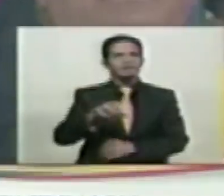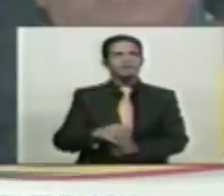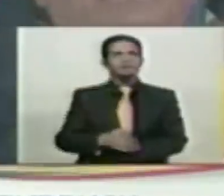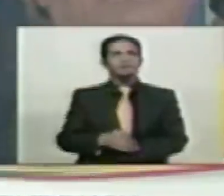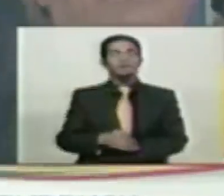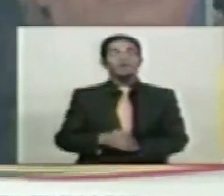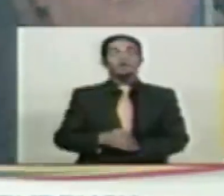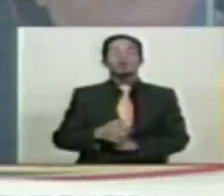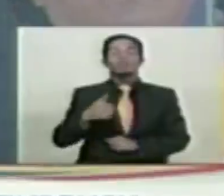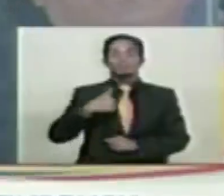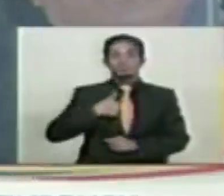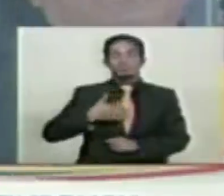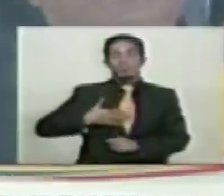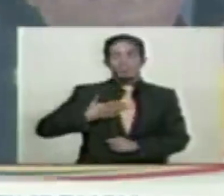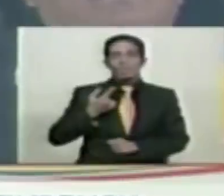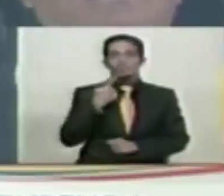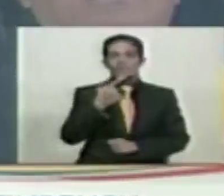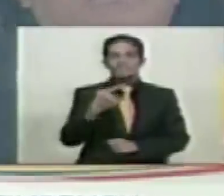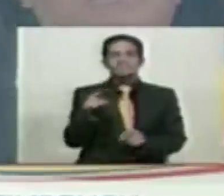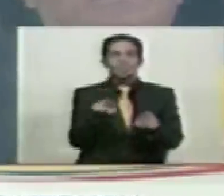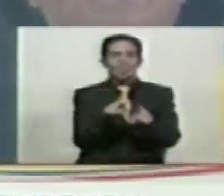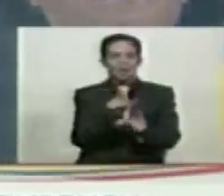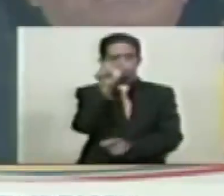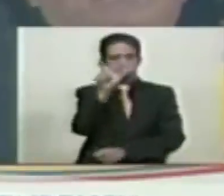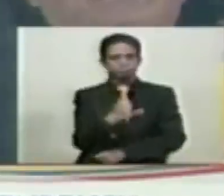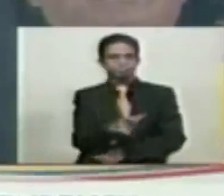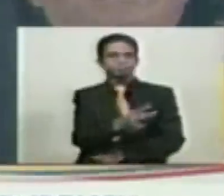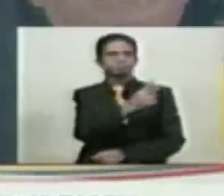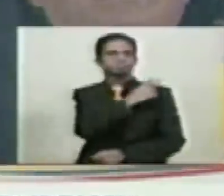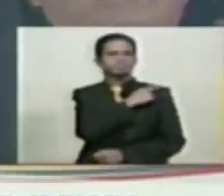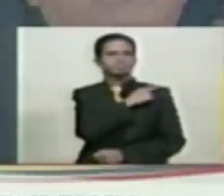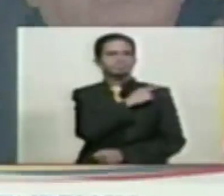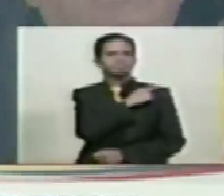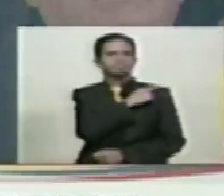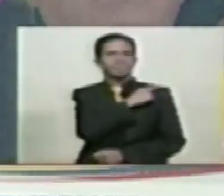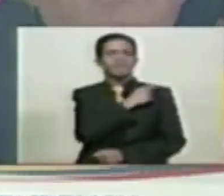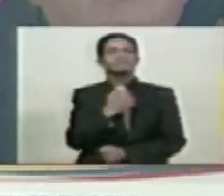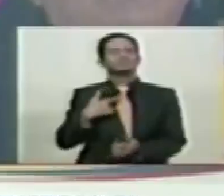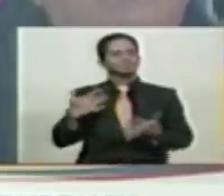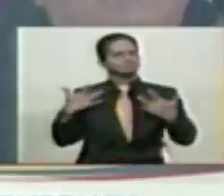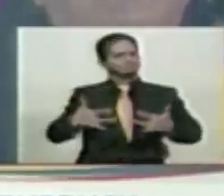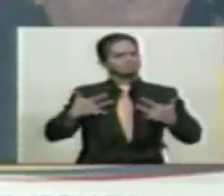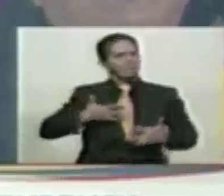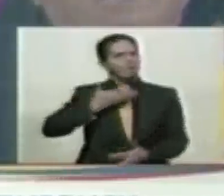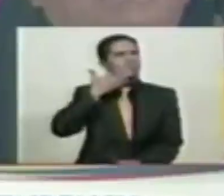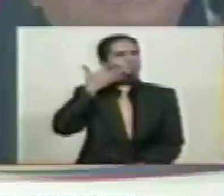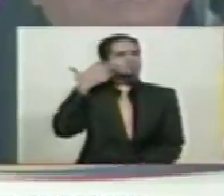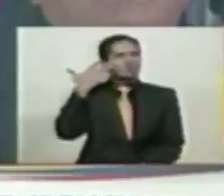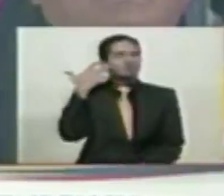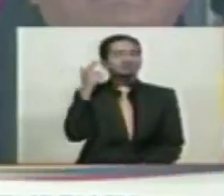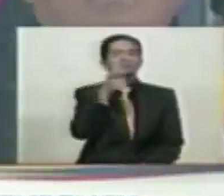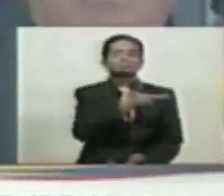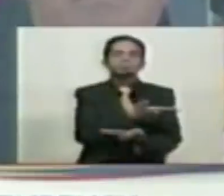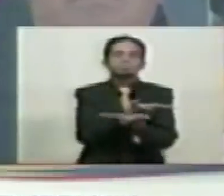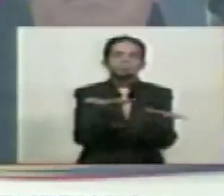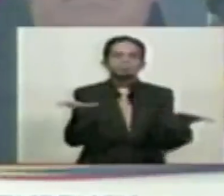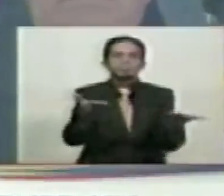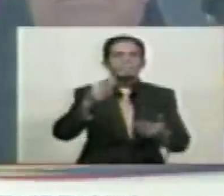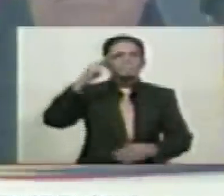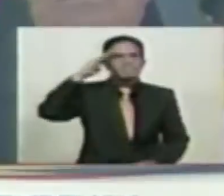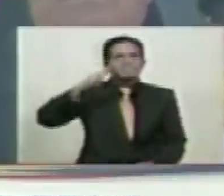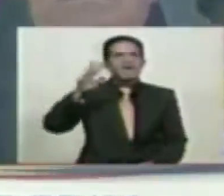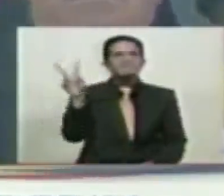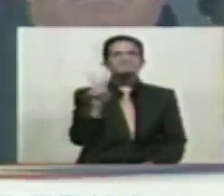Y puedo decir, como comandante en jefe constitucional, me siento orgulloso de los militares venezolanos,